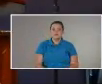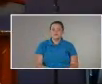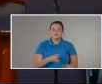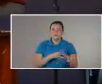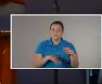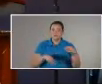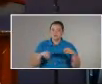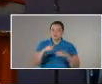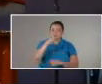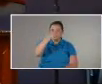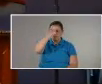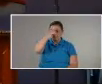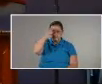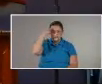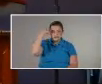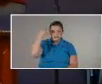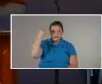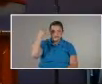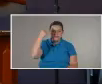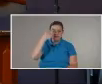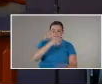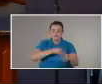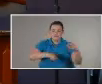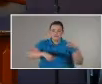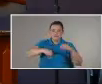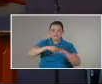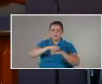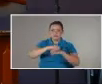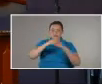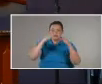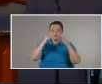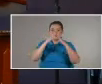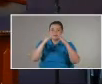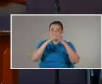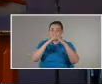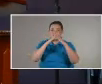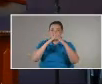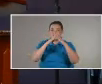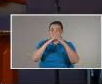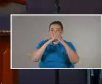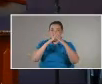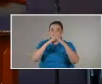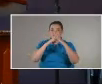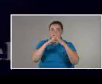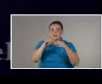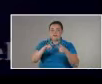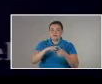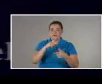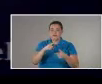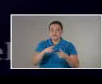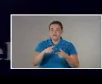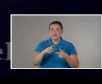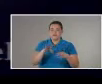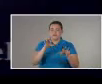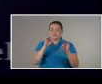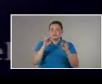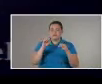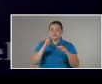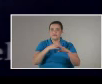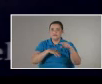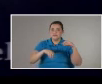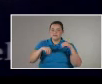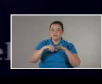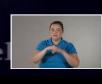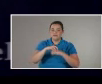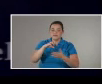Cambio de trabajo. Cambio de residencia, de casa. Cuando alguien cambia de casa o cambia de país, a veces los hijos son los que enfrentan